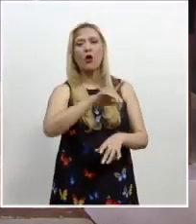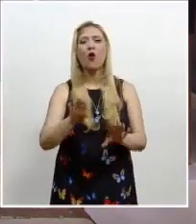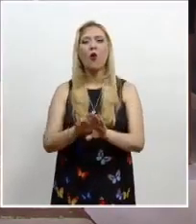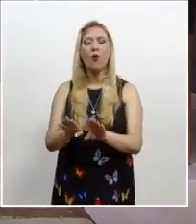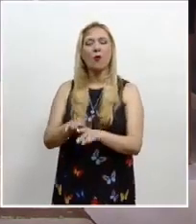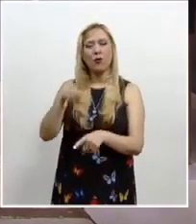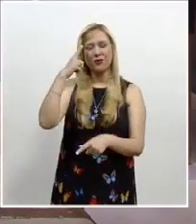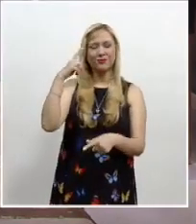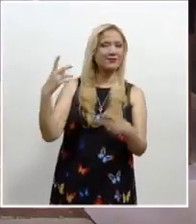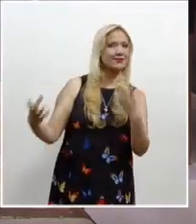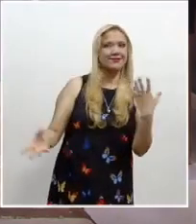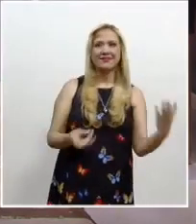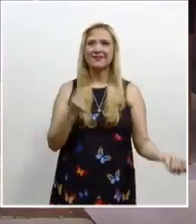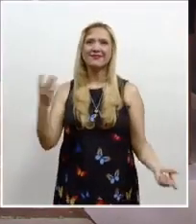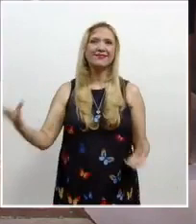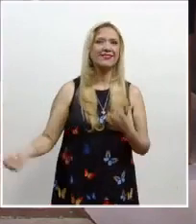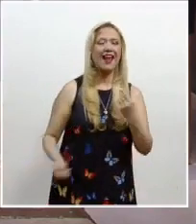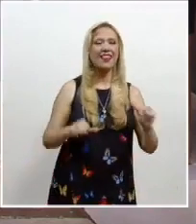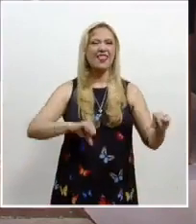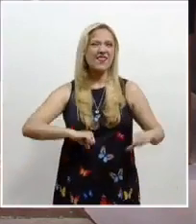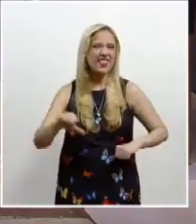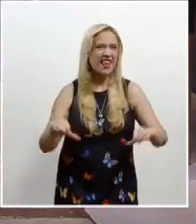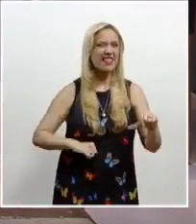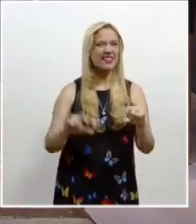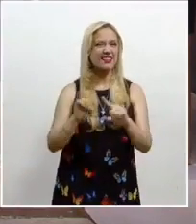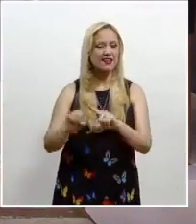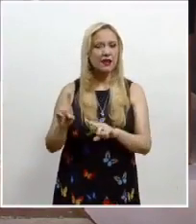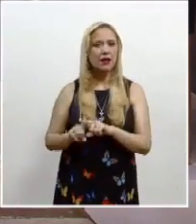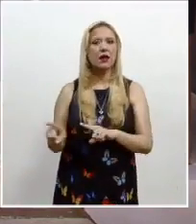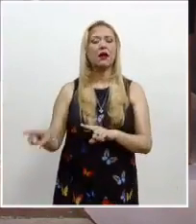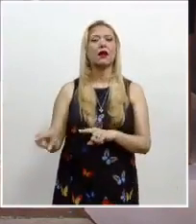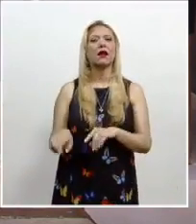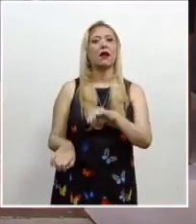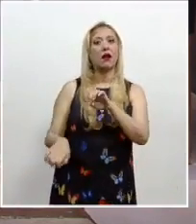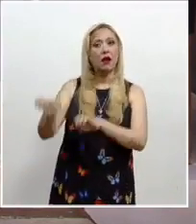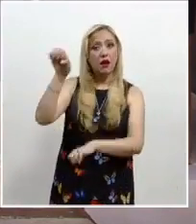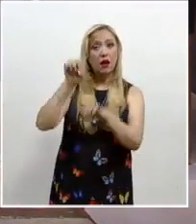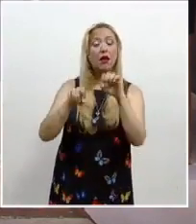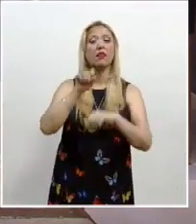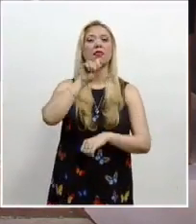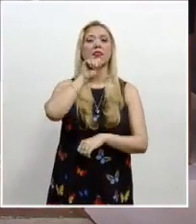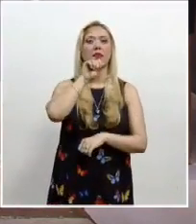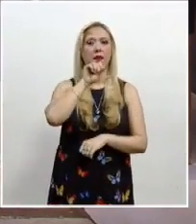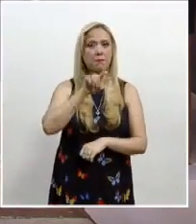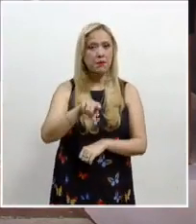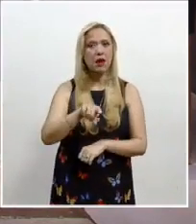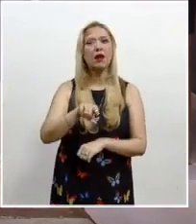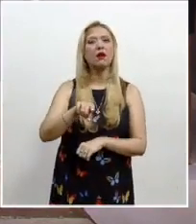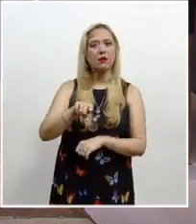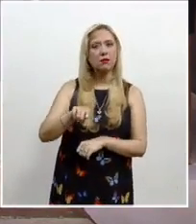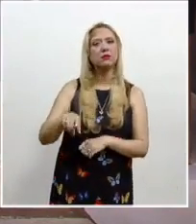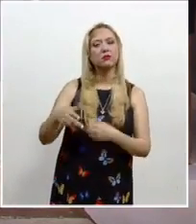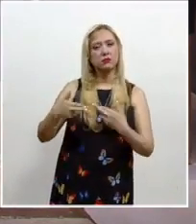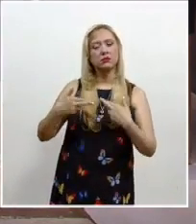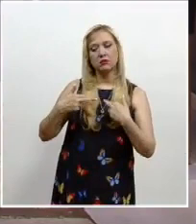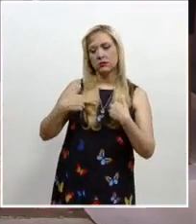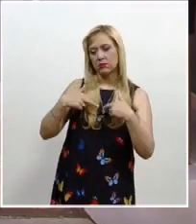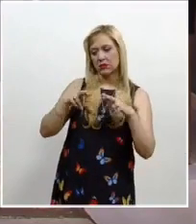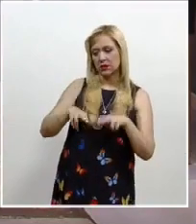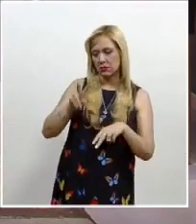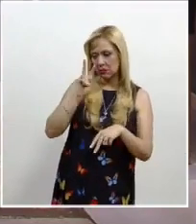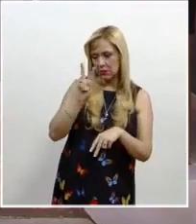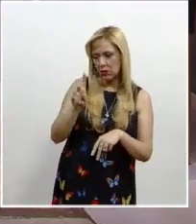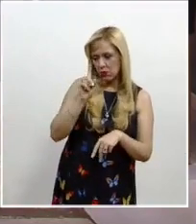adultas mayores, reconocer que es un trabajo, remunerarlo y darle voz también a estas personas, la